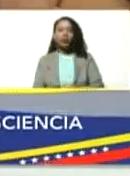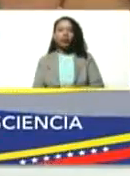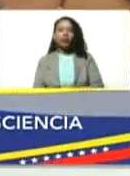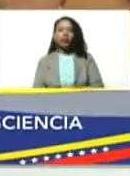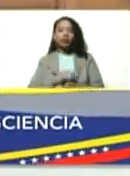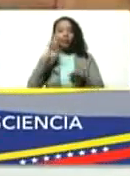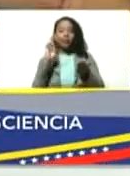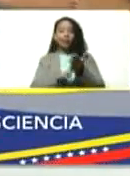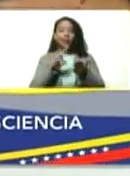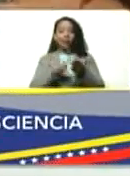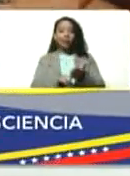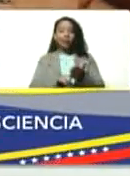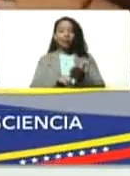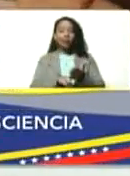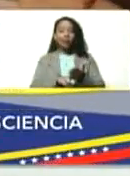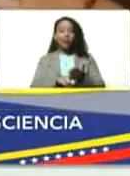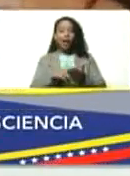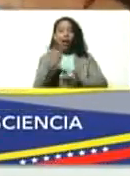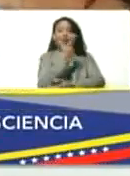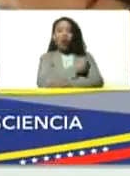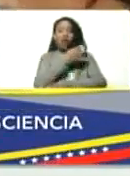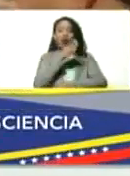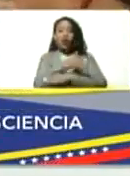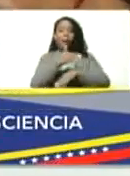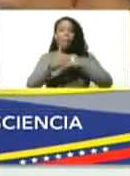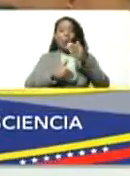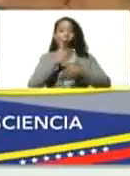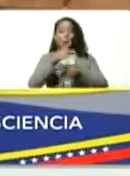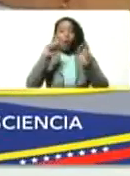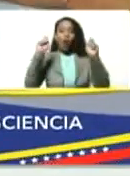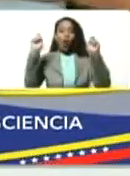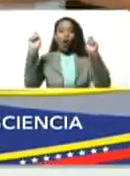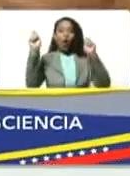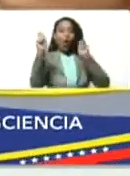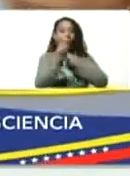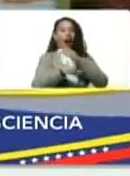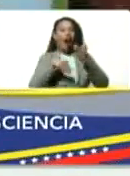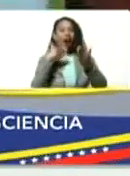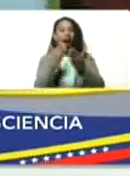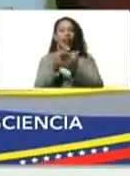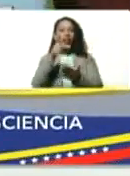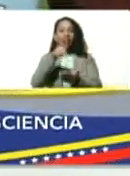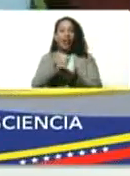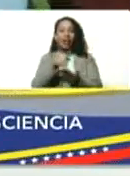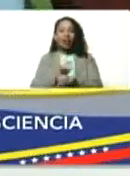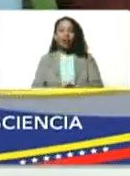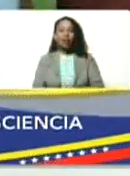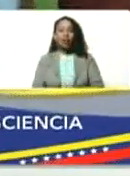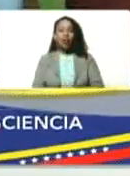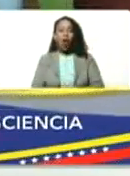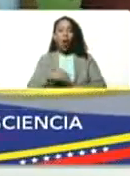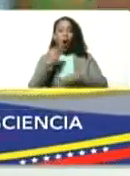¿verdad? Las vacunas vayan evolucionando hasta que se llegue,